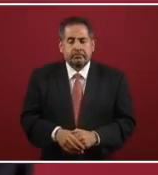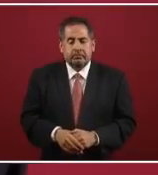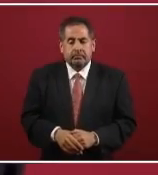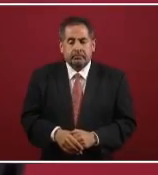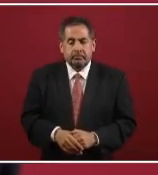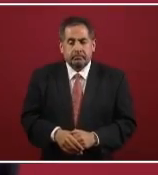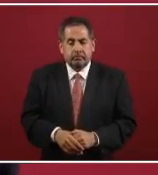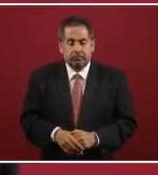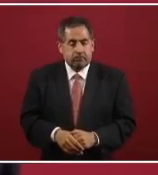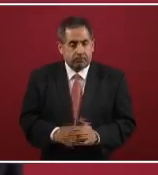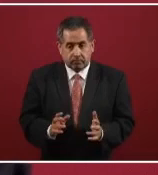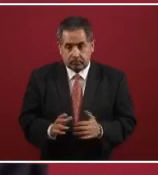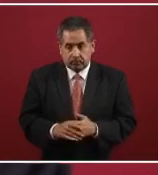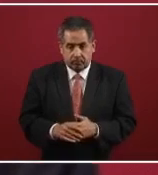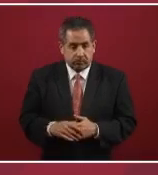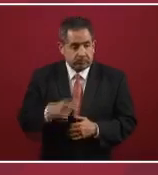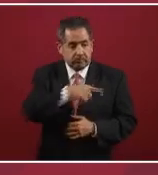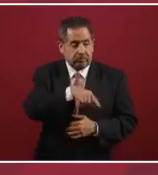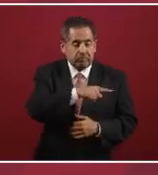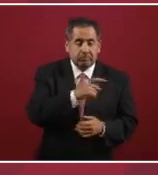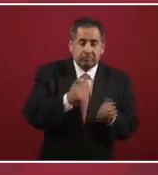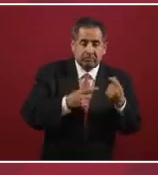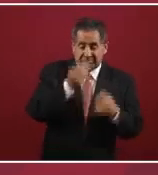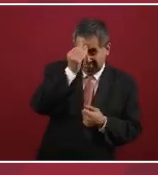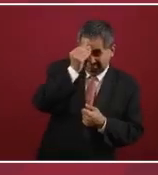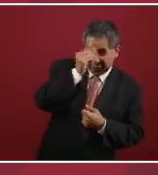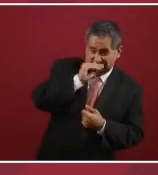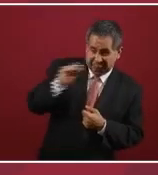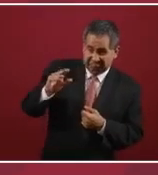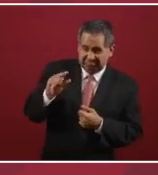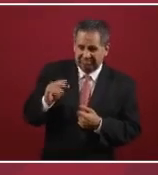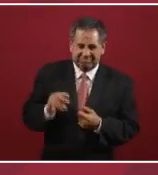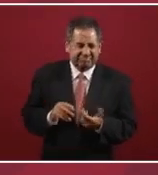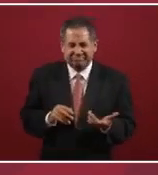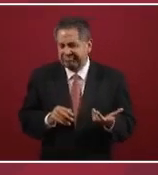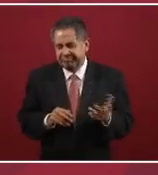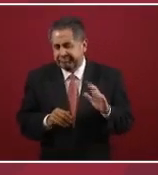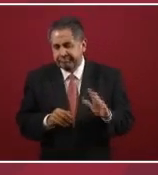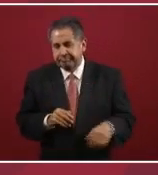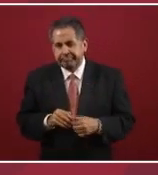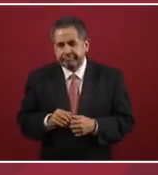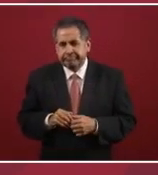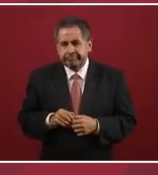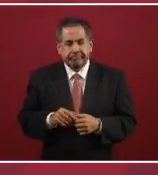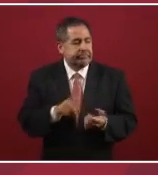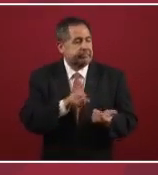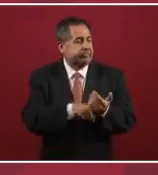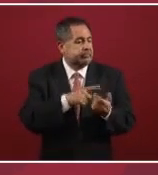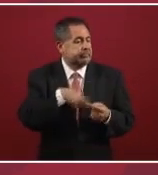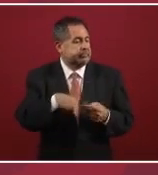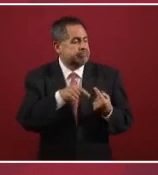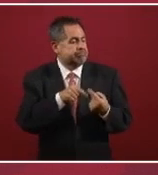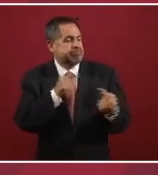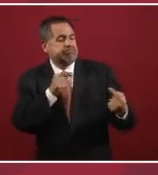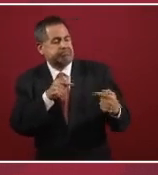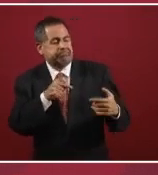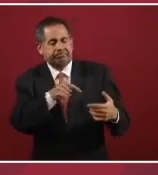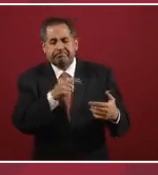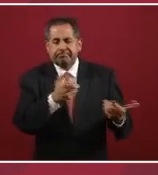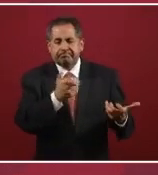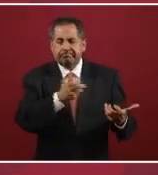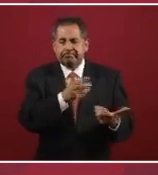esto desde luego de mala fe de parte d nuestros adversarios